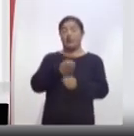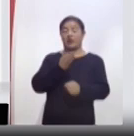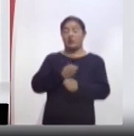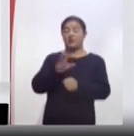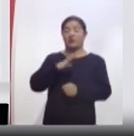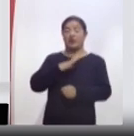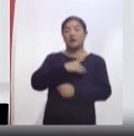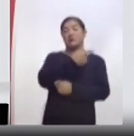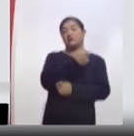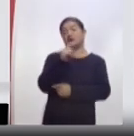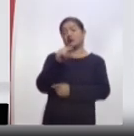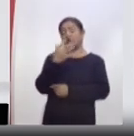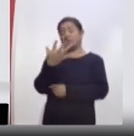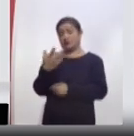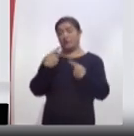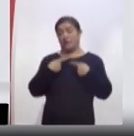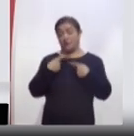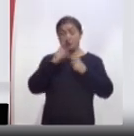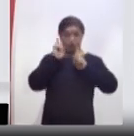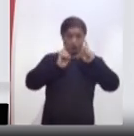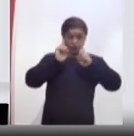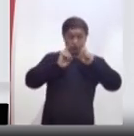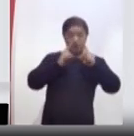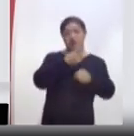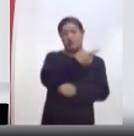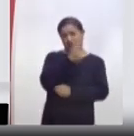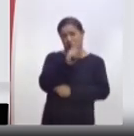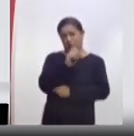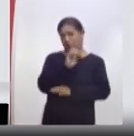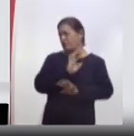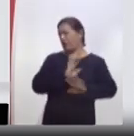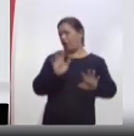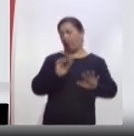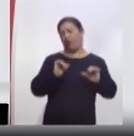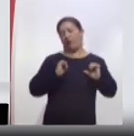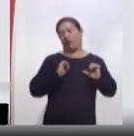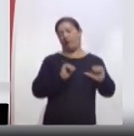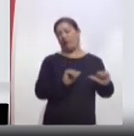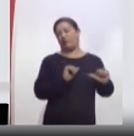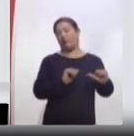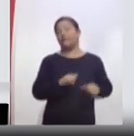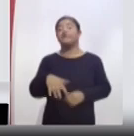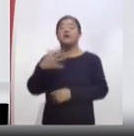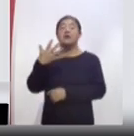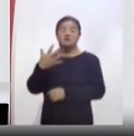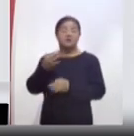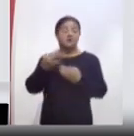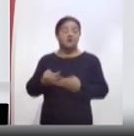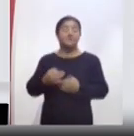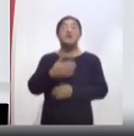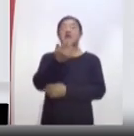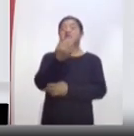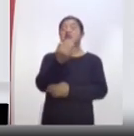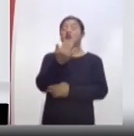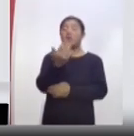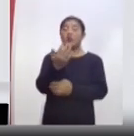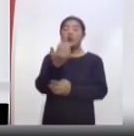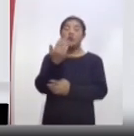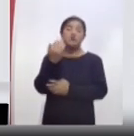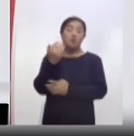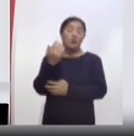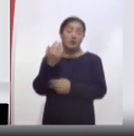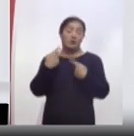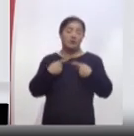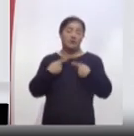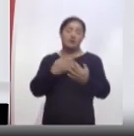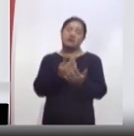de 175 casos sospechosos, 120 han sido negativos y 5 positivos. 50 más están en proceso pendientes